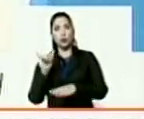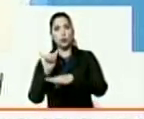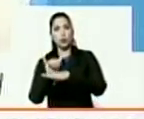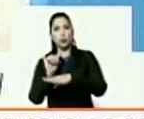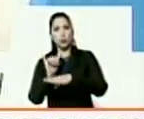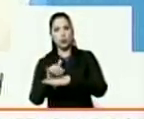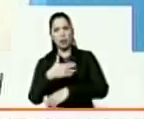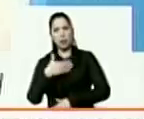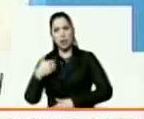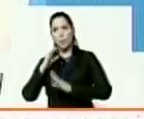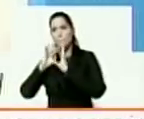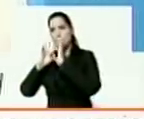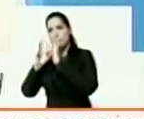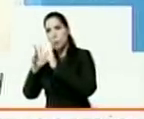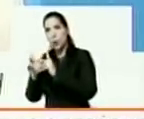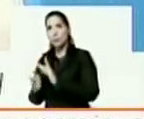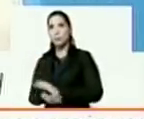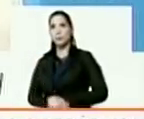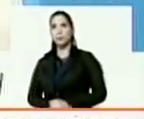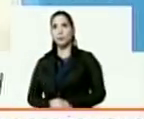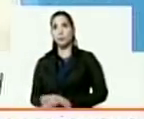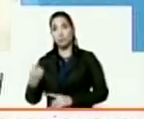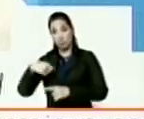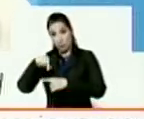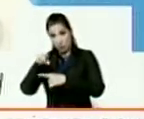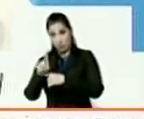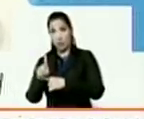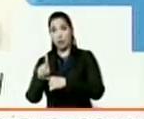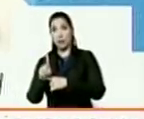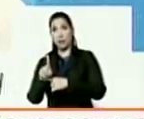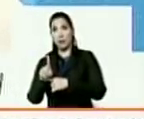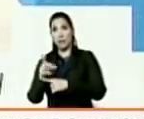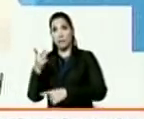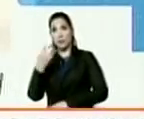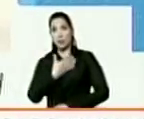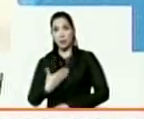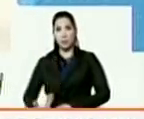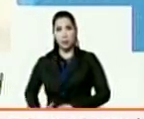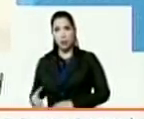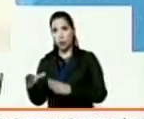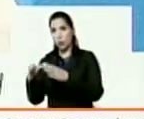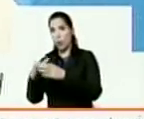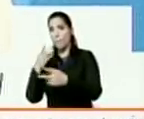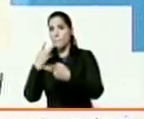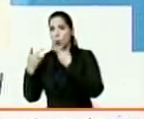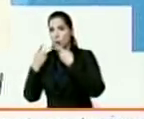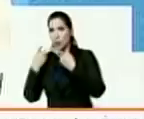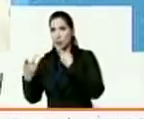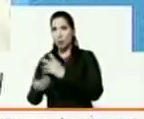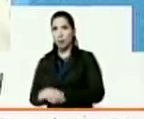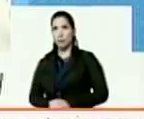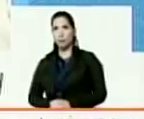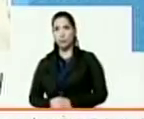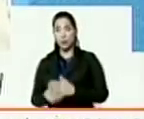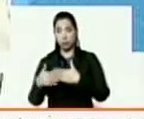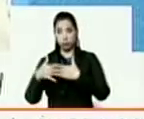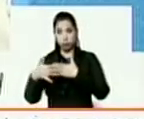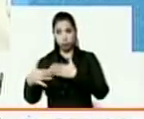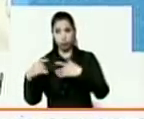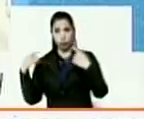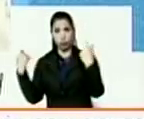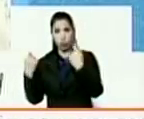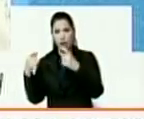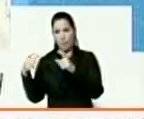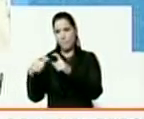comentarle al primer vicepresidente de esta organización política que durante estas jornadas de